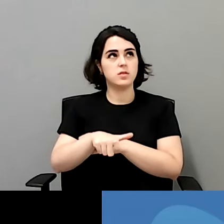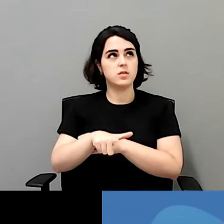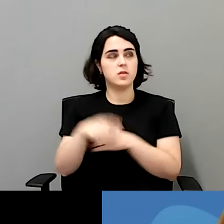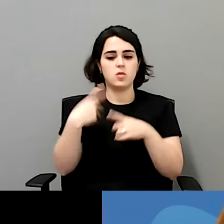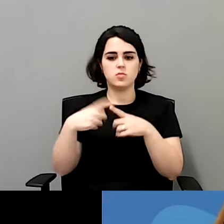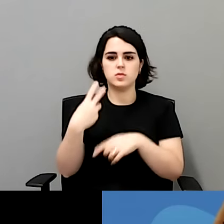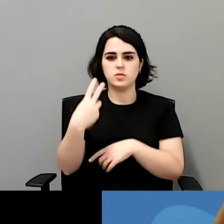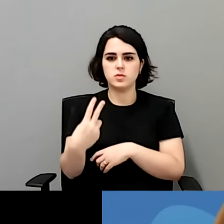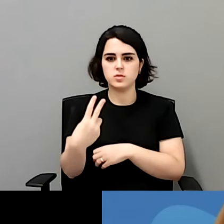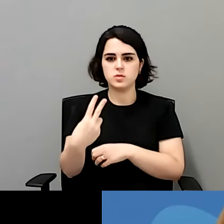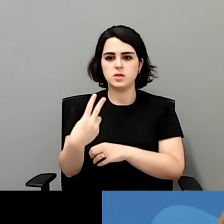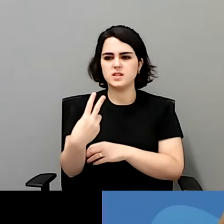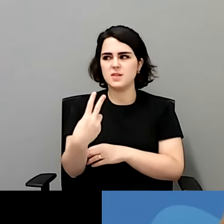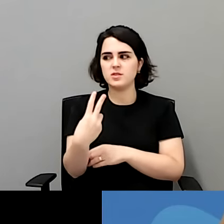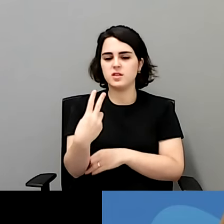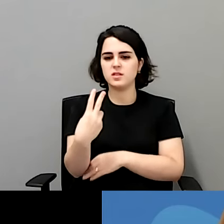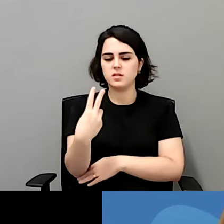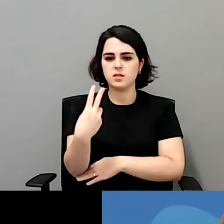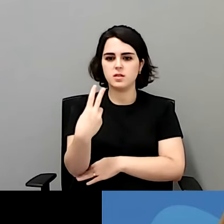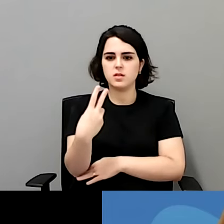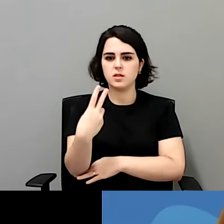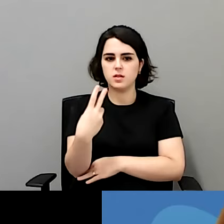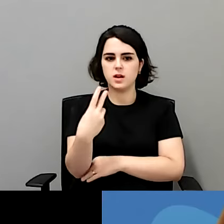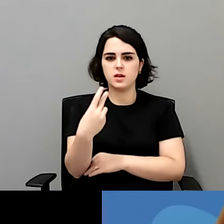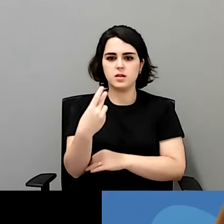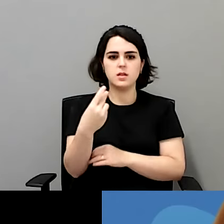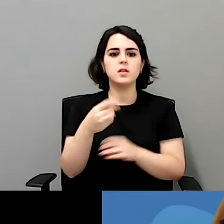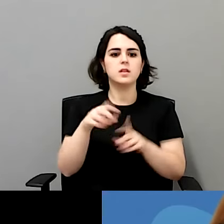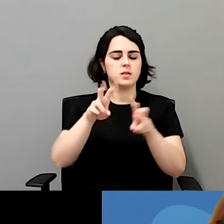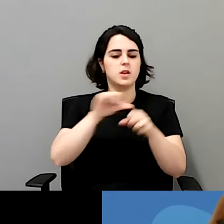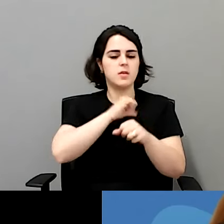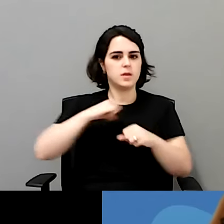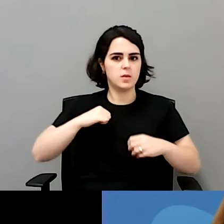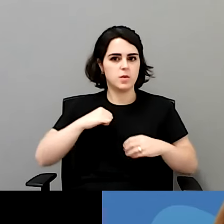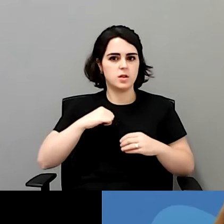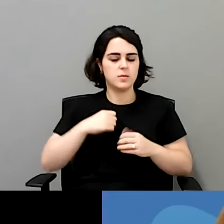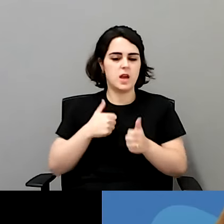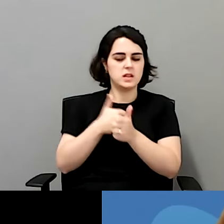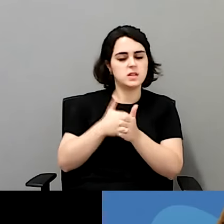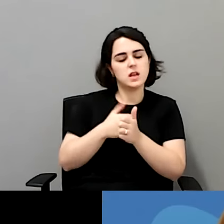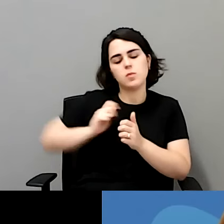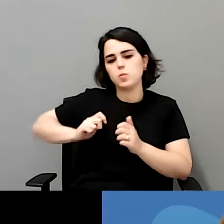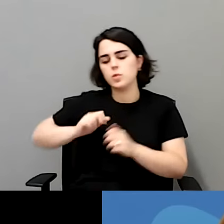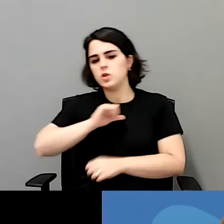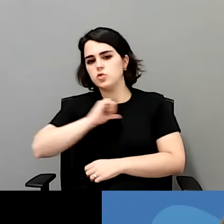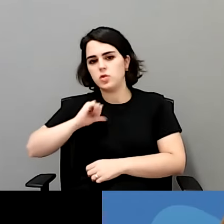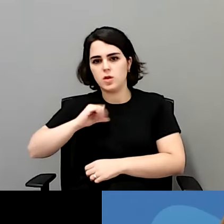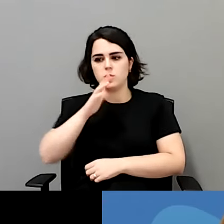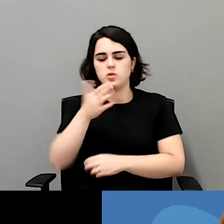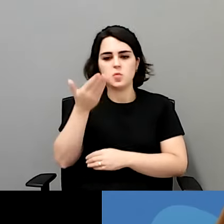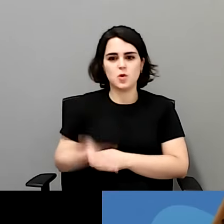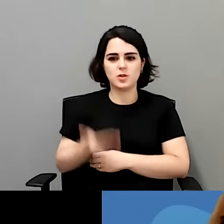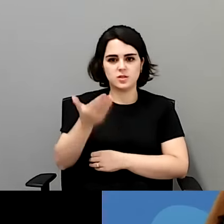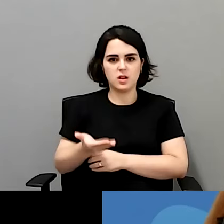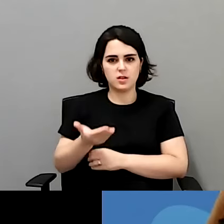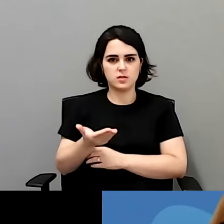cosas. Una de ellas es la vida independiente y en concreto la asistencia personal, y por eso la importancia, ¿no?, y la necesidad de